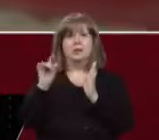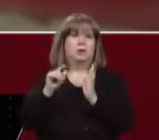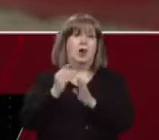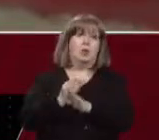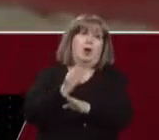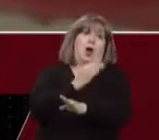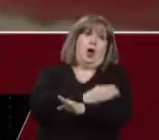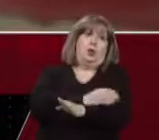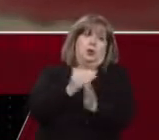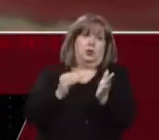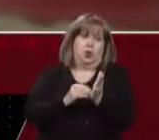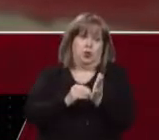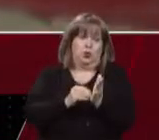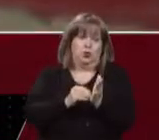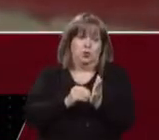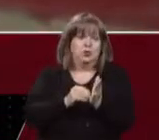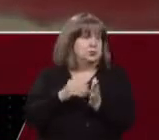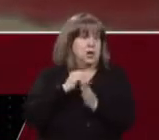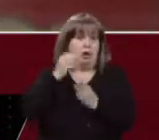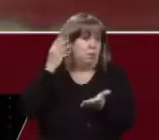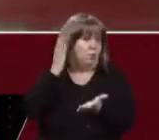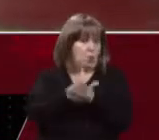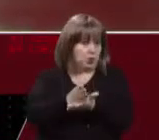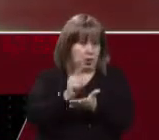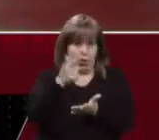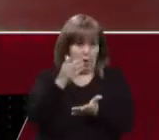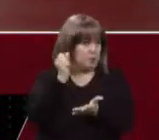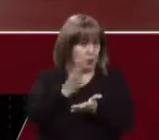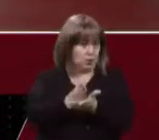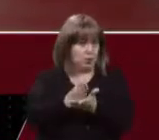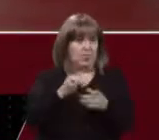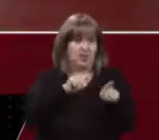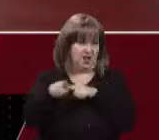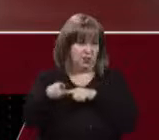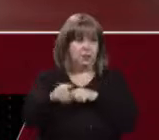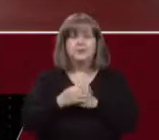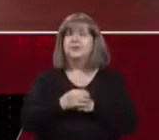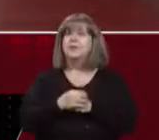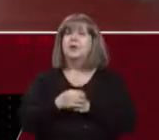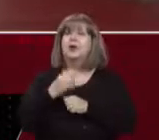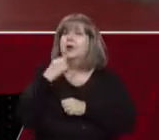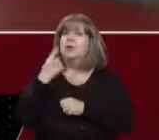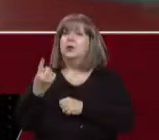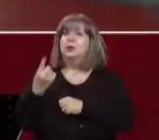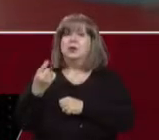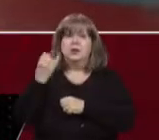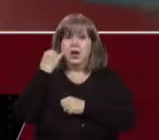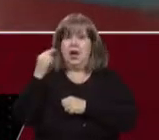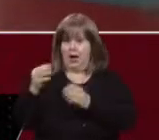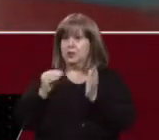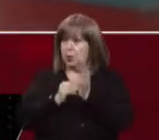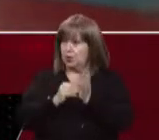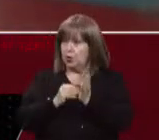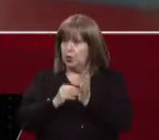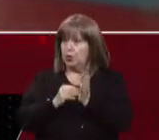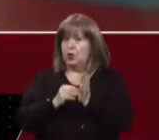condiciones. Otro dato que nos daba la gente de los talleres técnicos es que ahora hay lugar, o sea, pues se pueden conseguir turnos porque